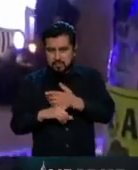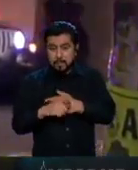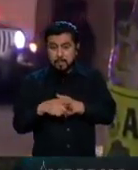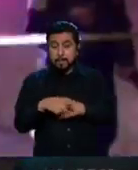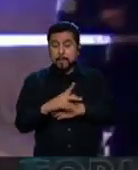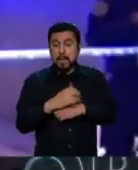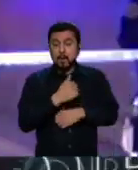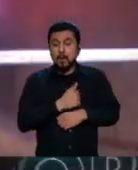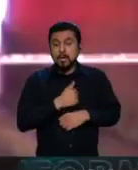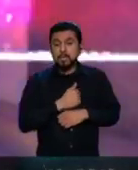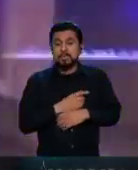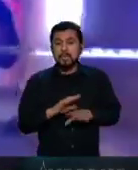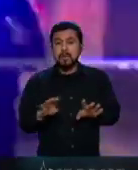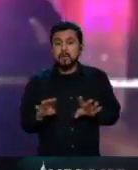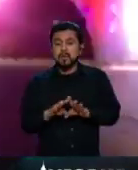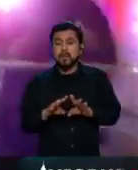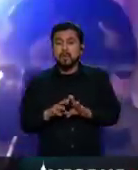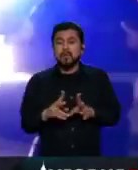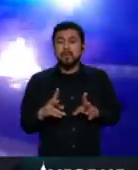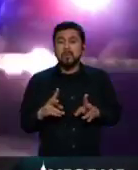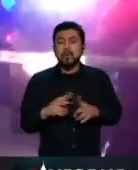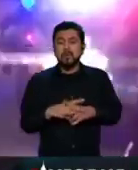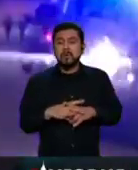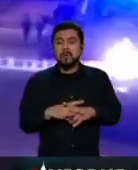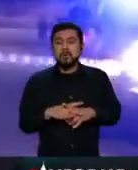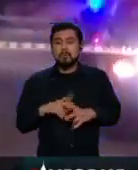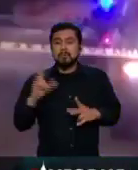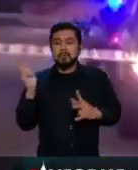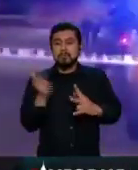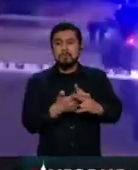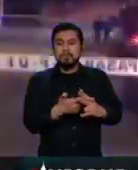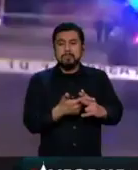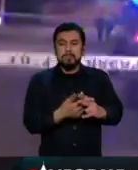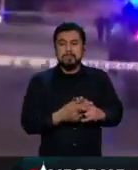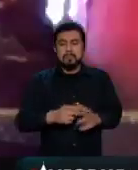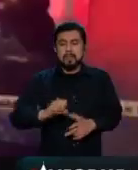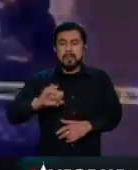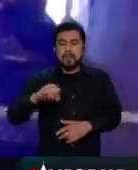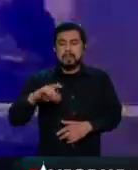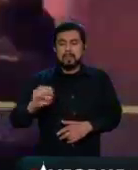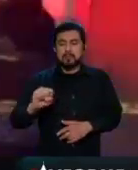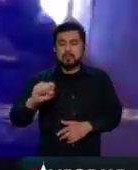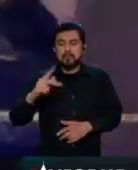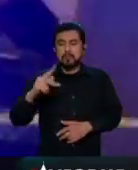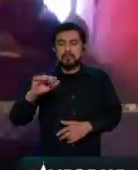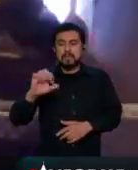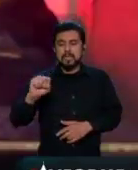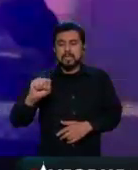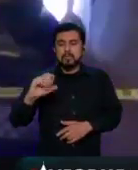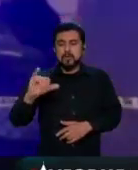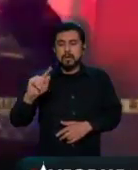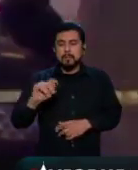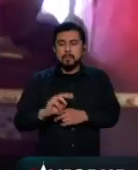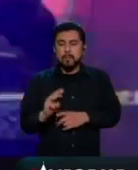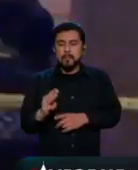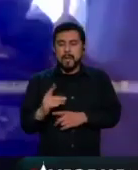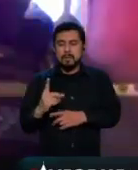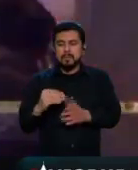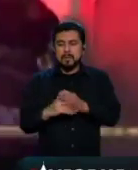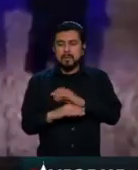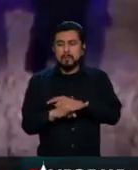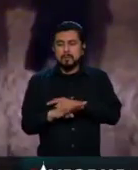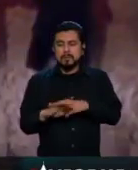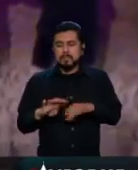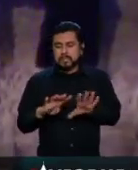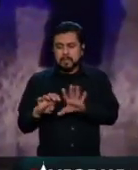Fue el asesinato del cardenal Juan Jesús Posadas Ocampo en mayo del 93. Meses después,